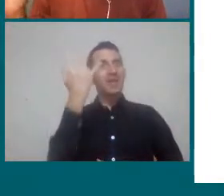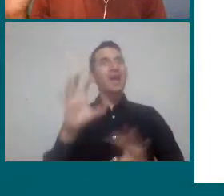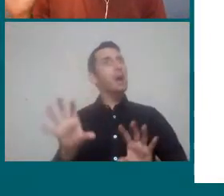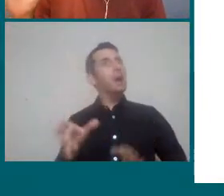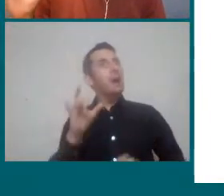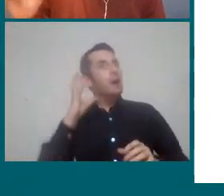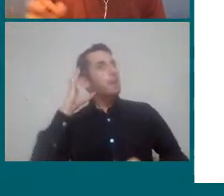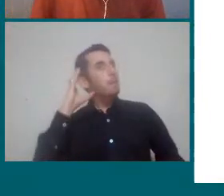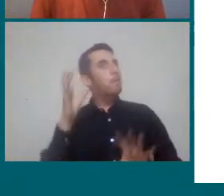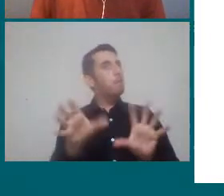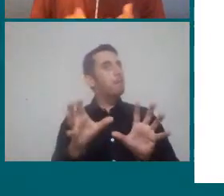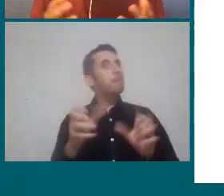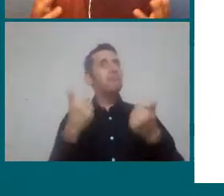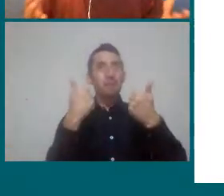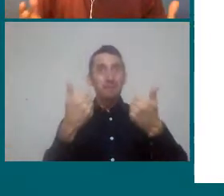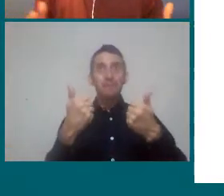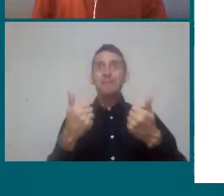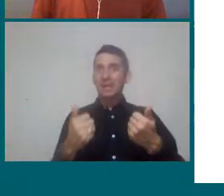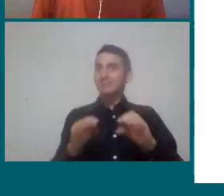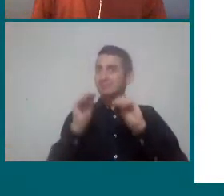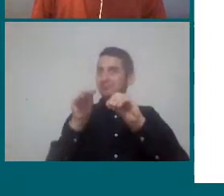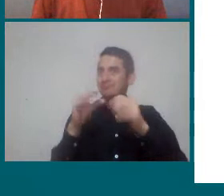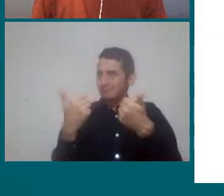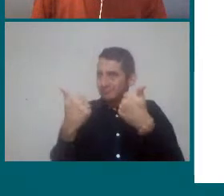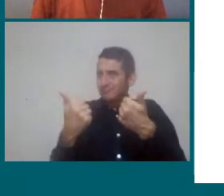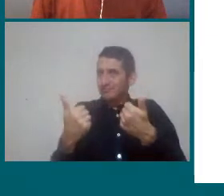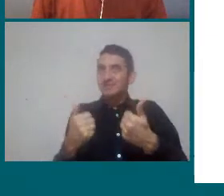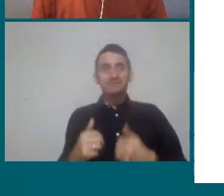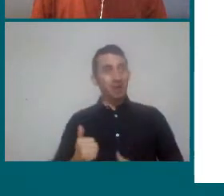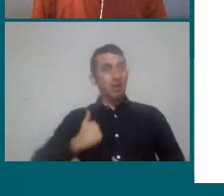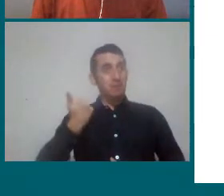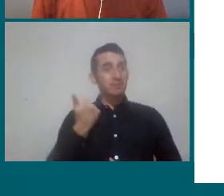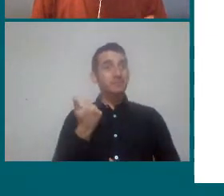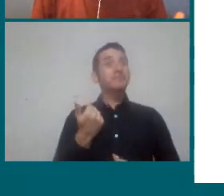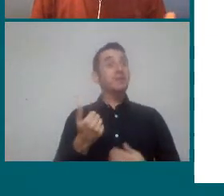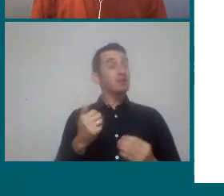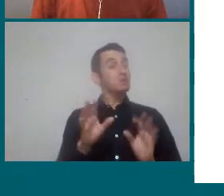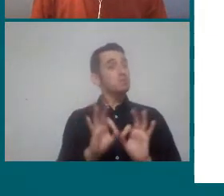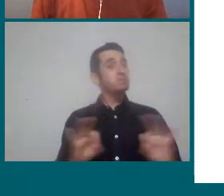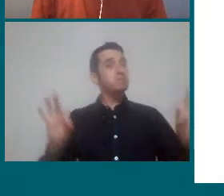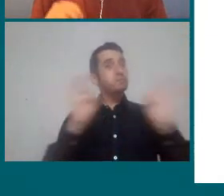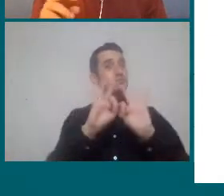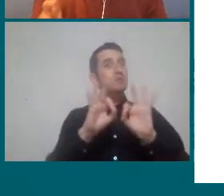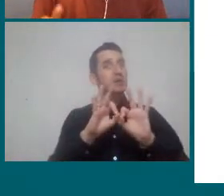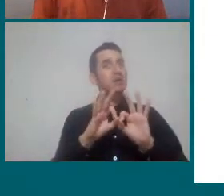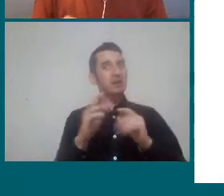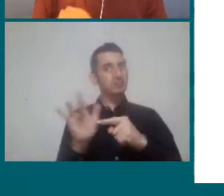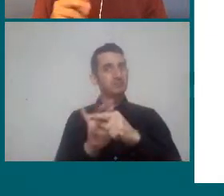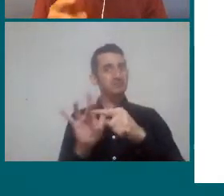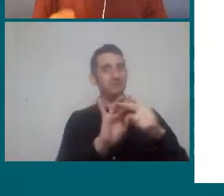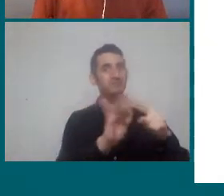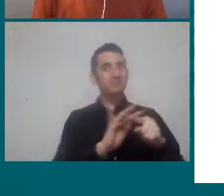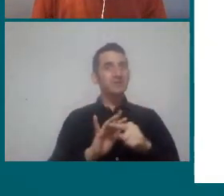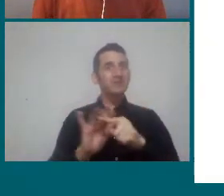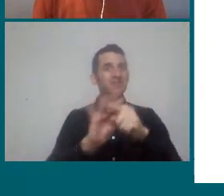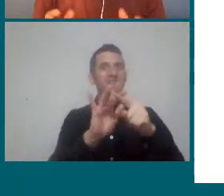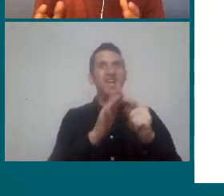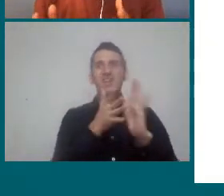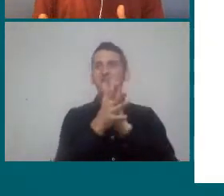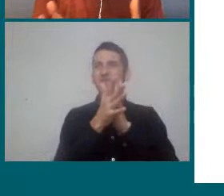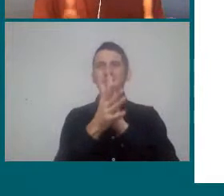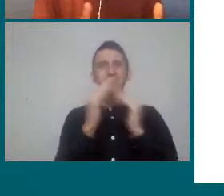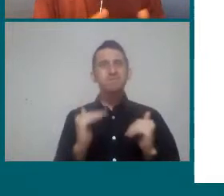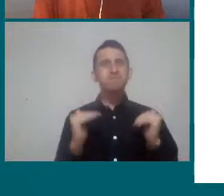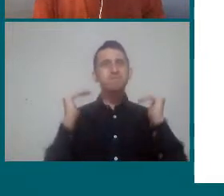es una forma de acercarte a esto, ¿no? Pues esto yo creo que es un medio muy interesante, empezar a trabajar con podcast o con información relevante